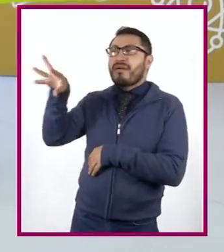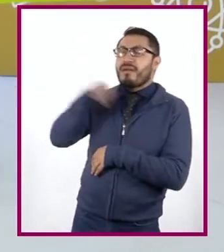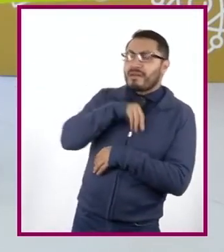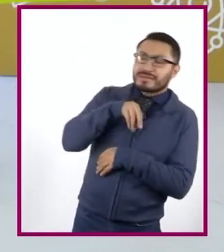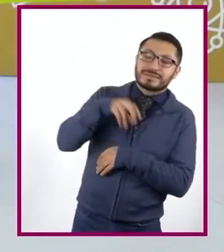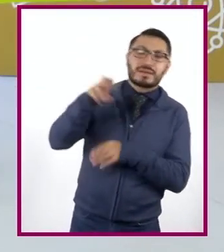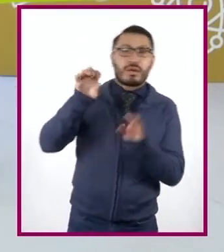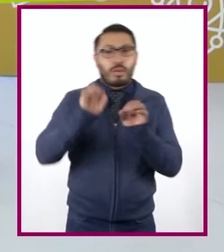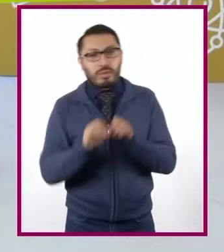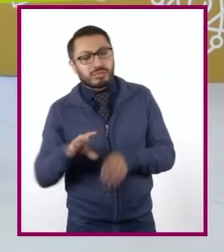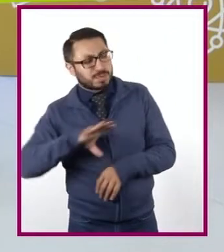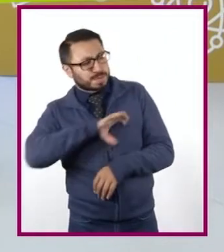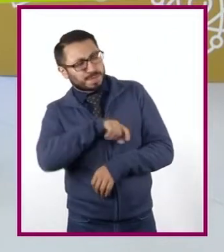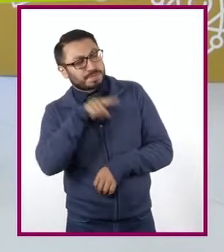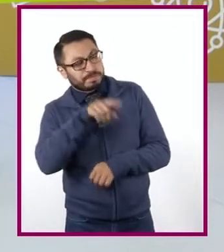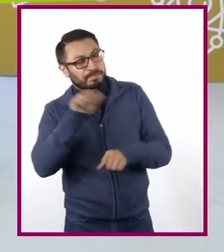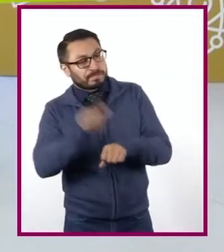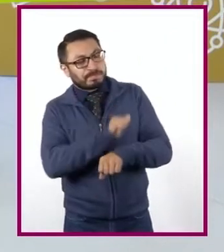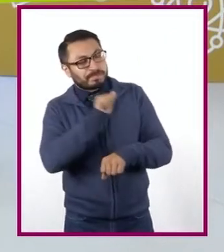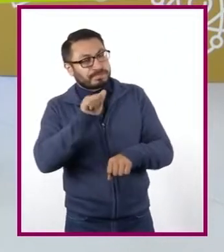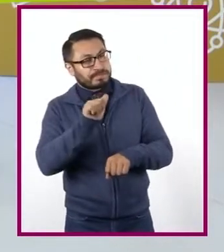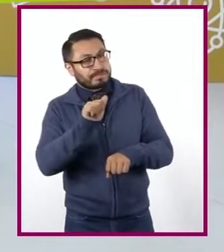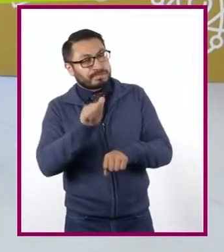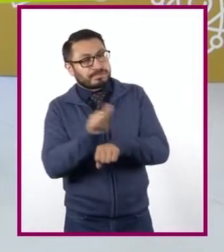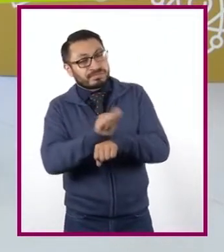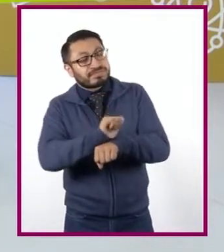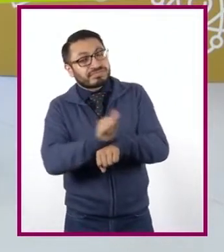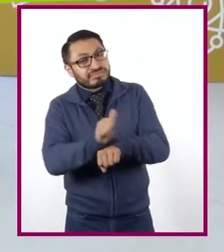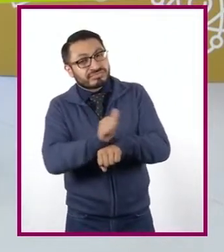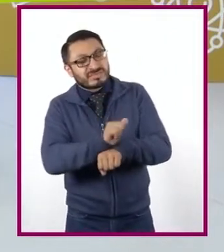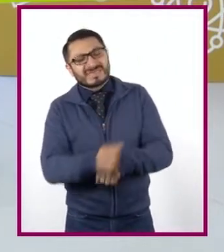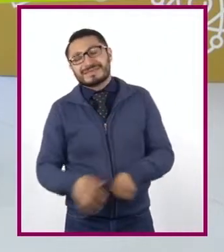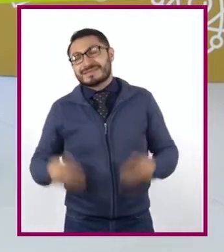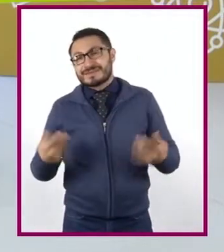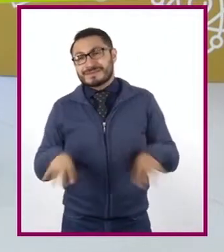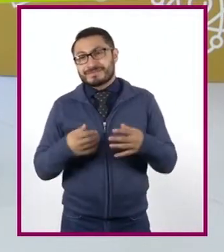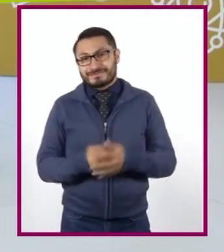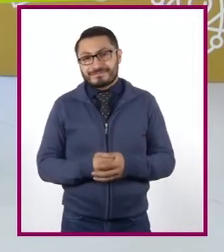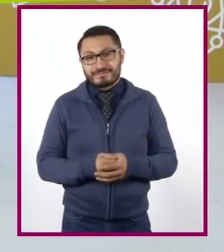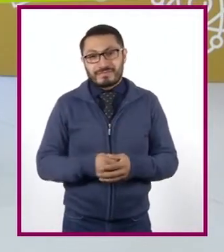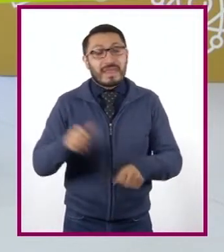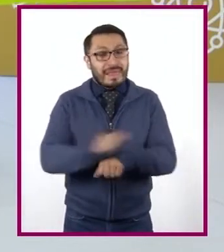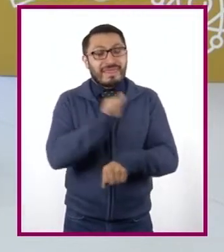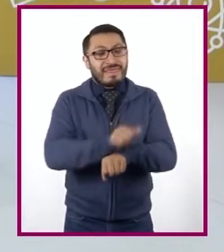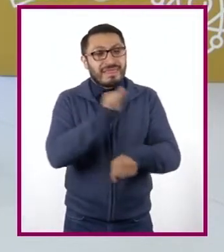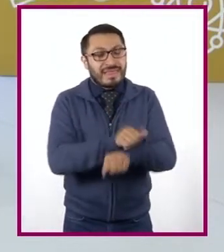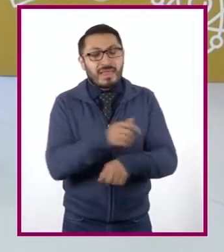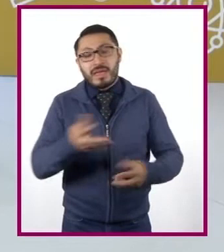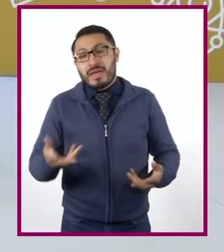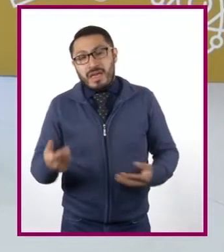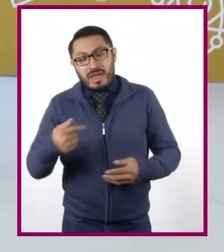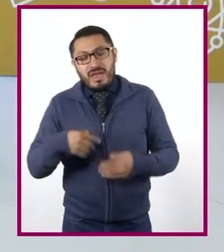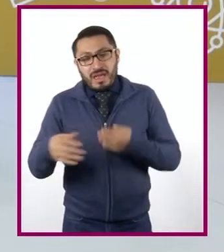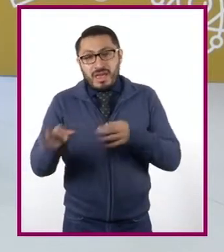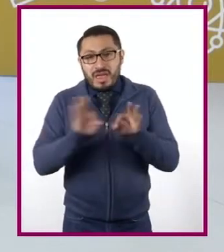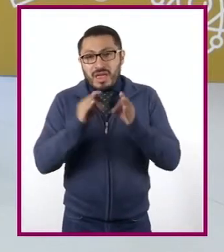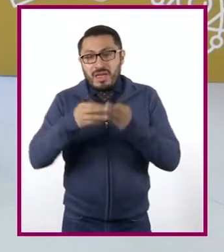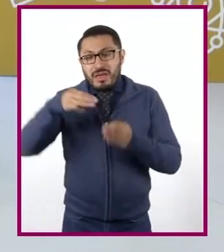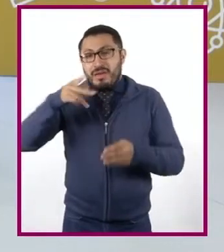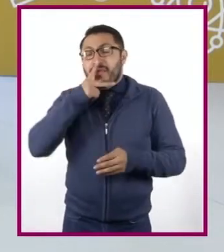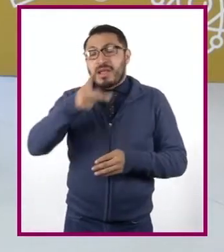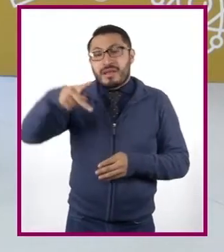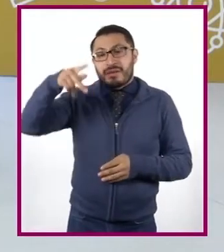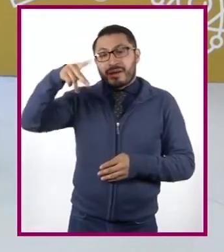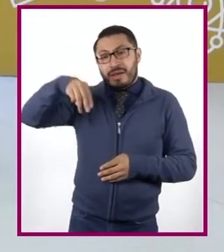o me encanta ese auto último modelo, empleamos la palabra modelo con distinto significado al que se le da